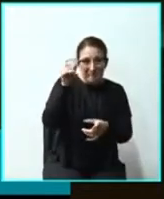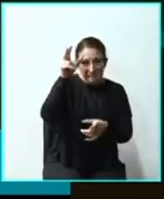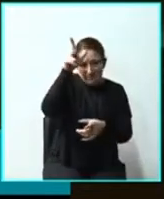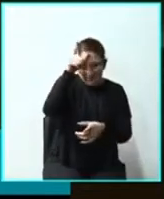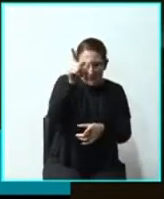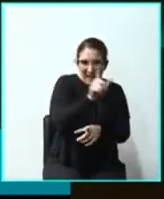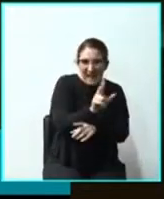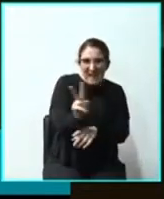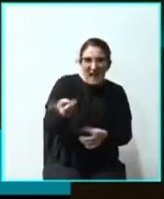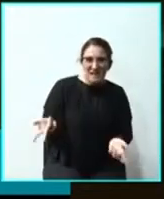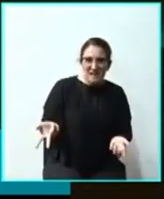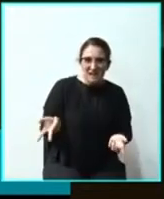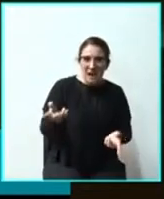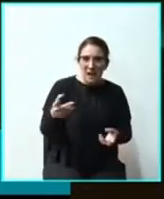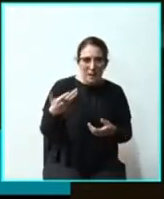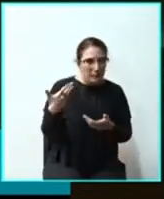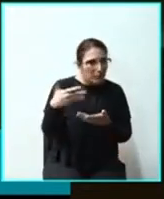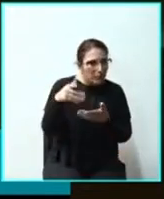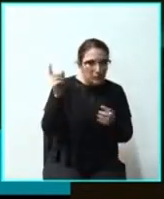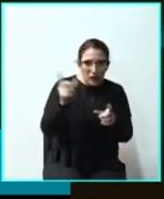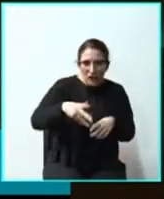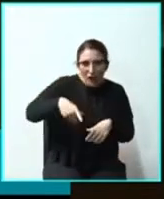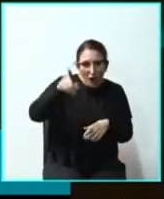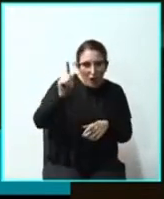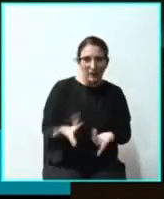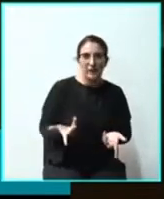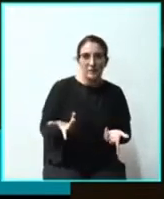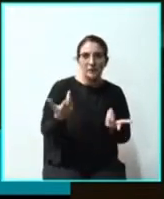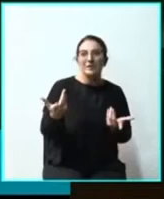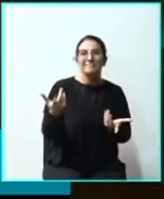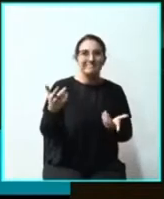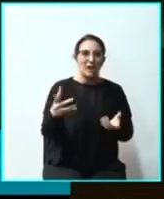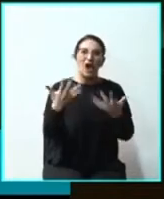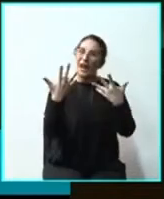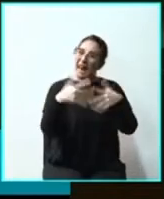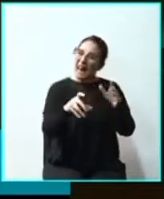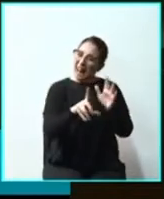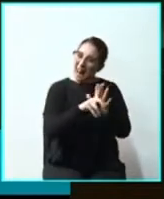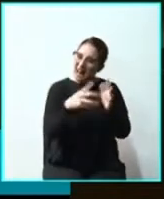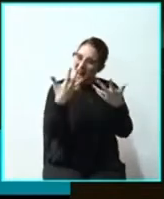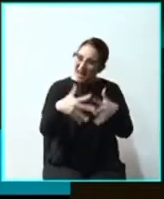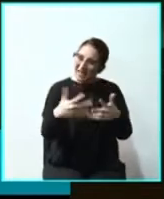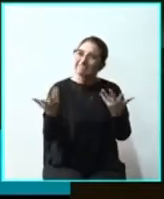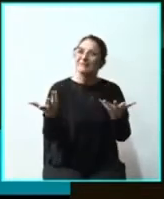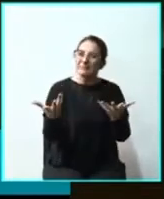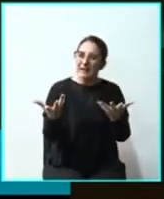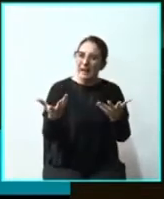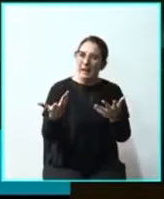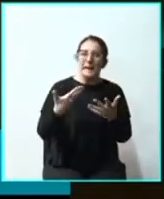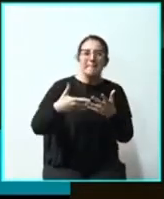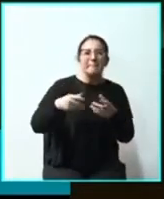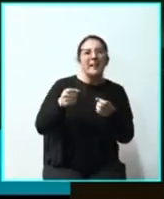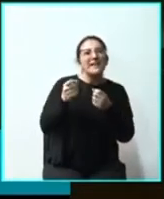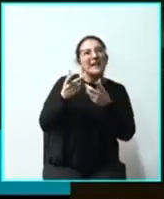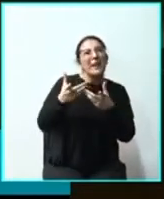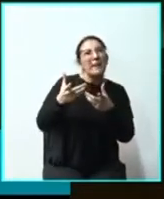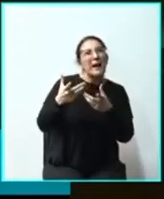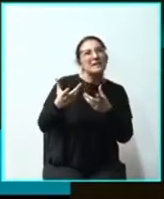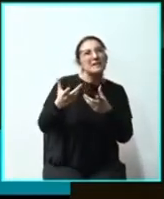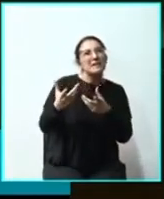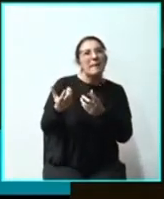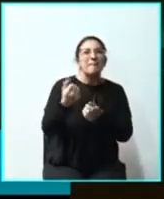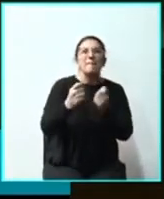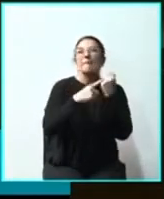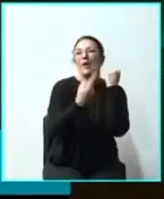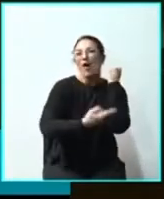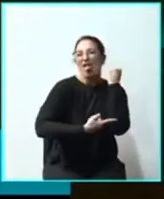que se logra es fortalecer a las instituciones, que finalmente es fortalecer al Estado, su aparato de vigilancia